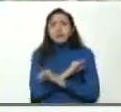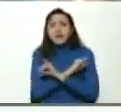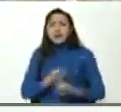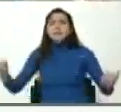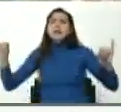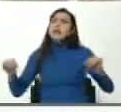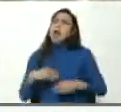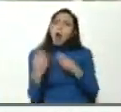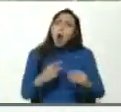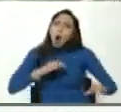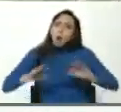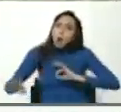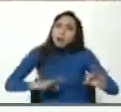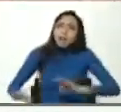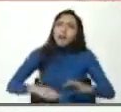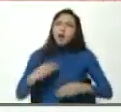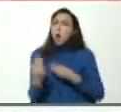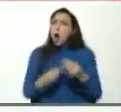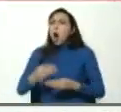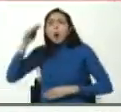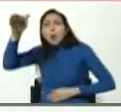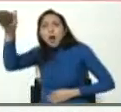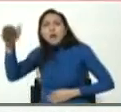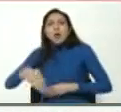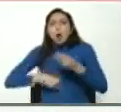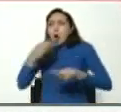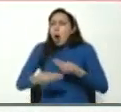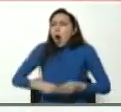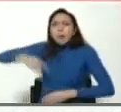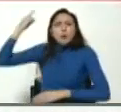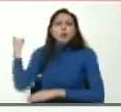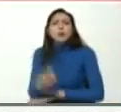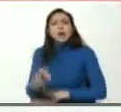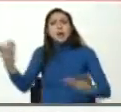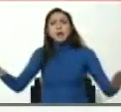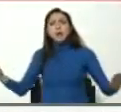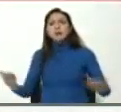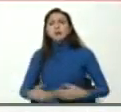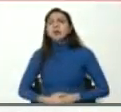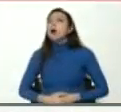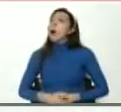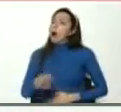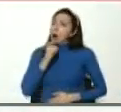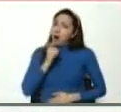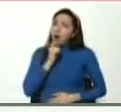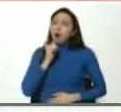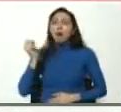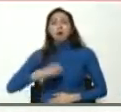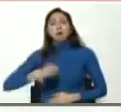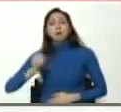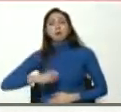es que se planifica cómo se proyecta como se gerencia cosa difícil